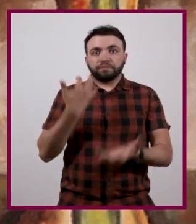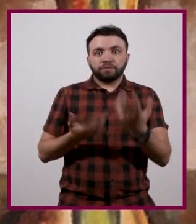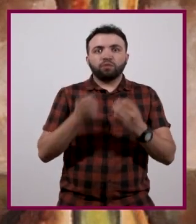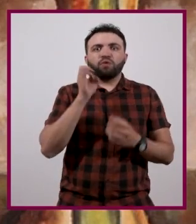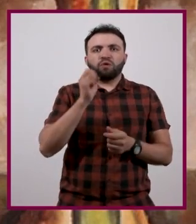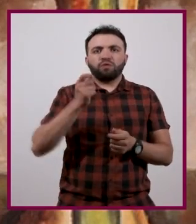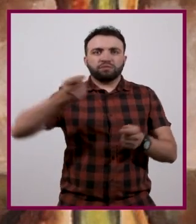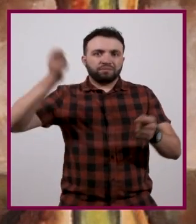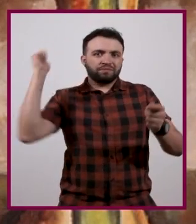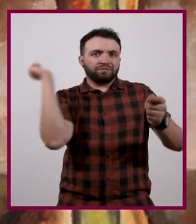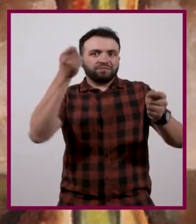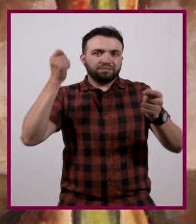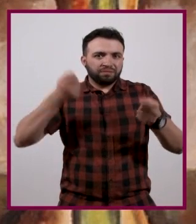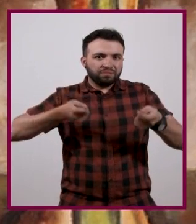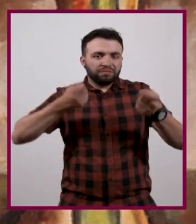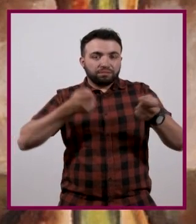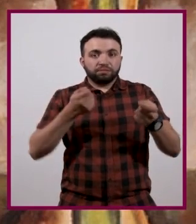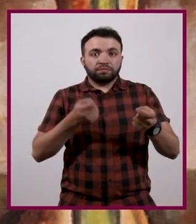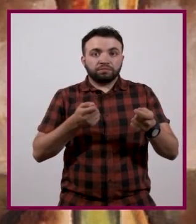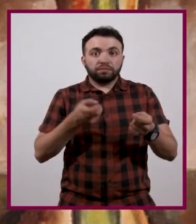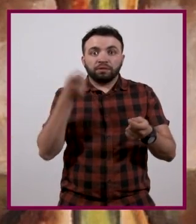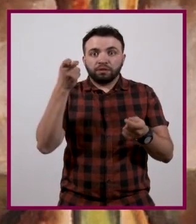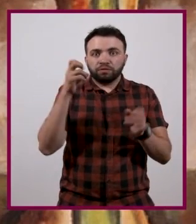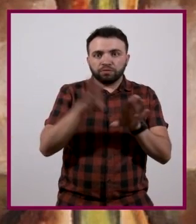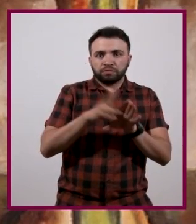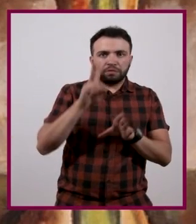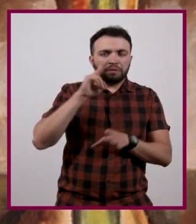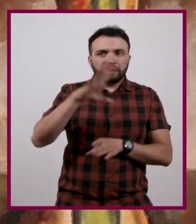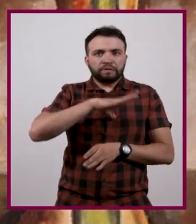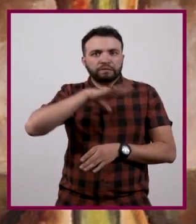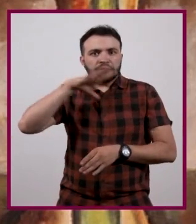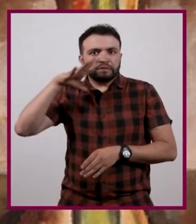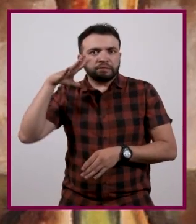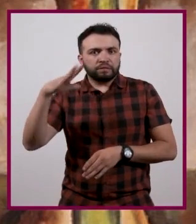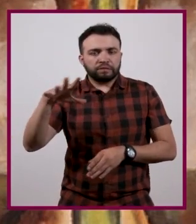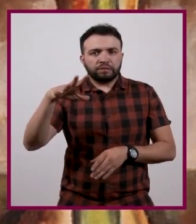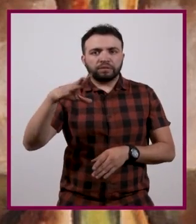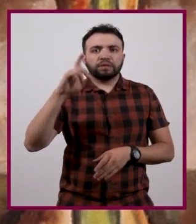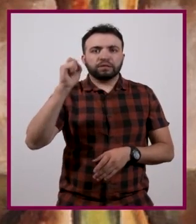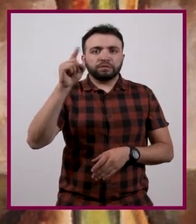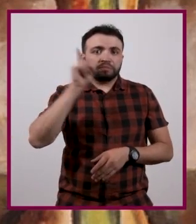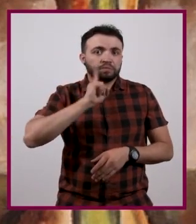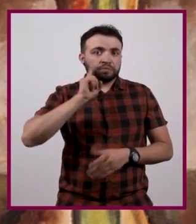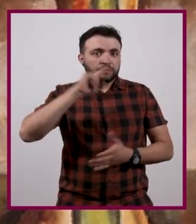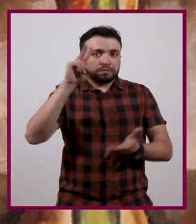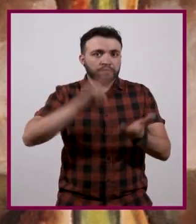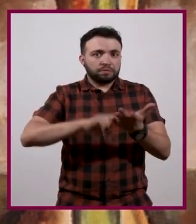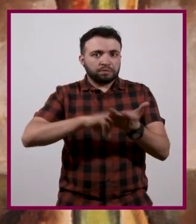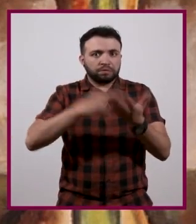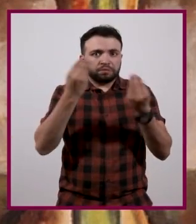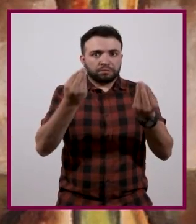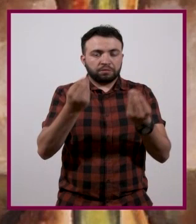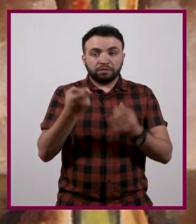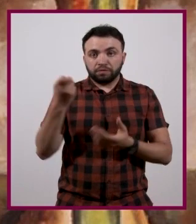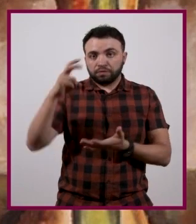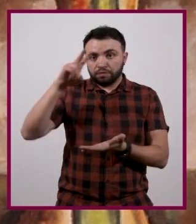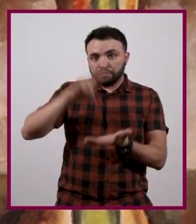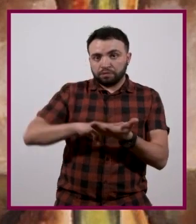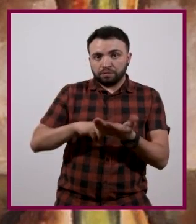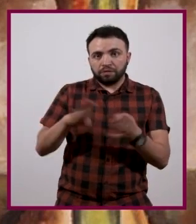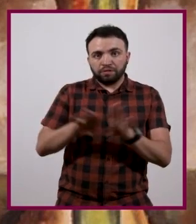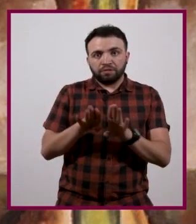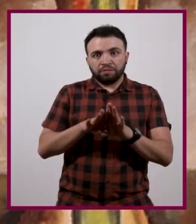domadora. De esta manera nos habla de la audacia, la destreza y la valentía de las mujeres, valores que se contraponen